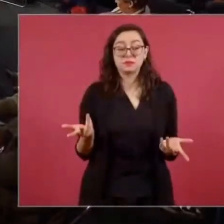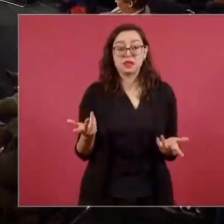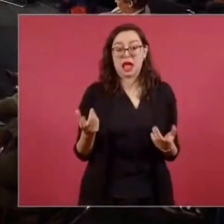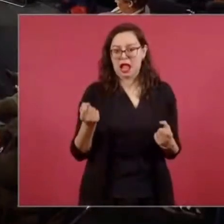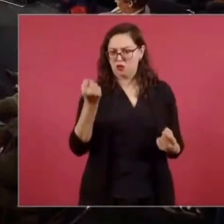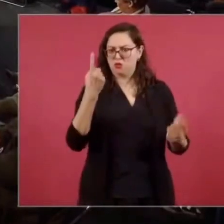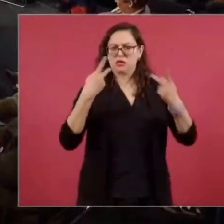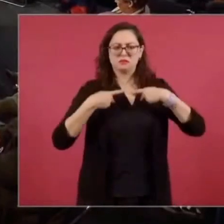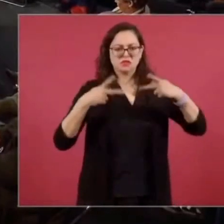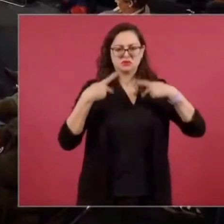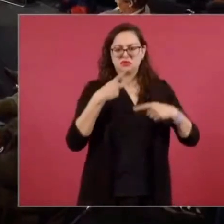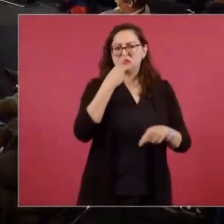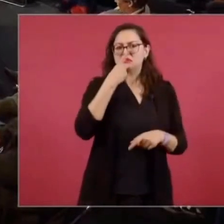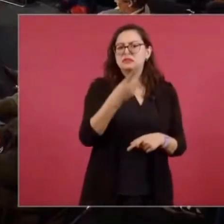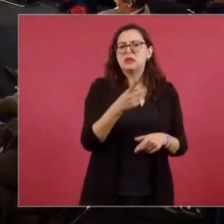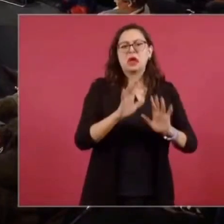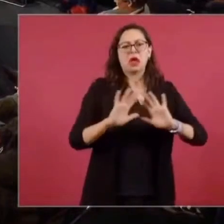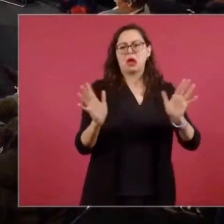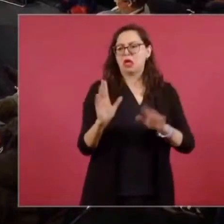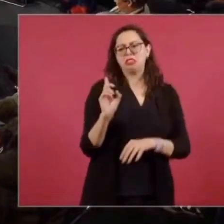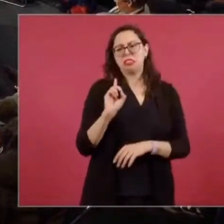centro,